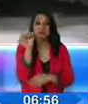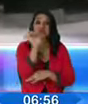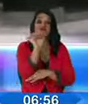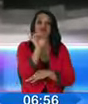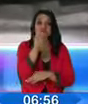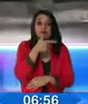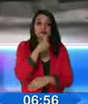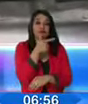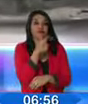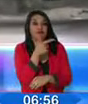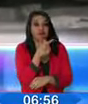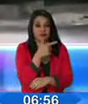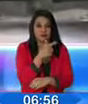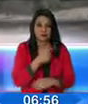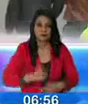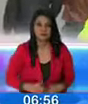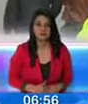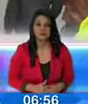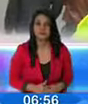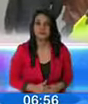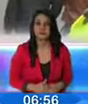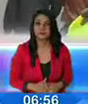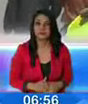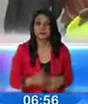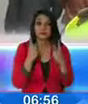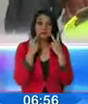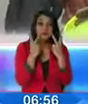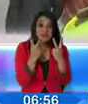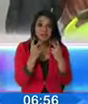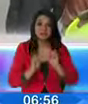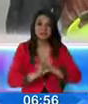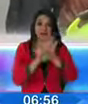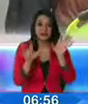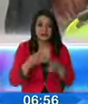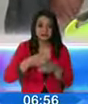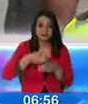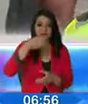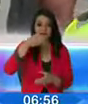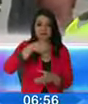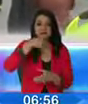se encontraba en estado etílico. Como ustedes pueden ver, son